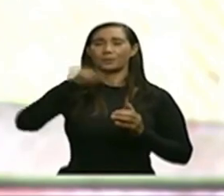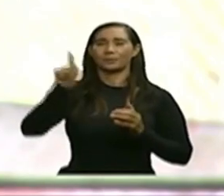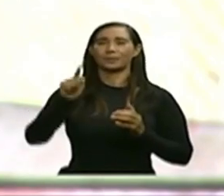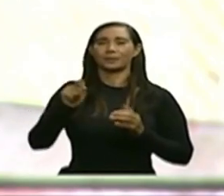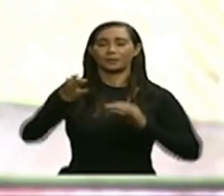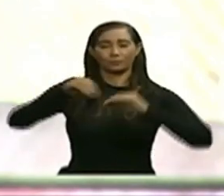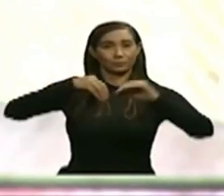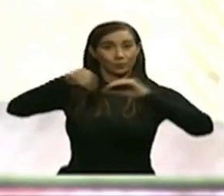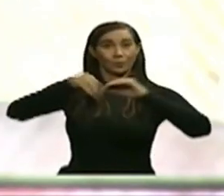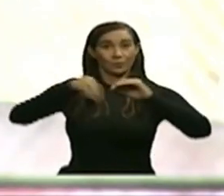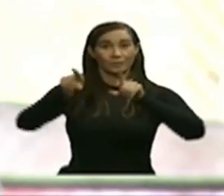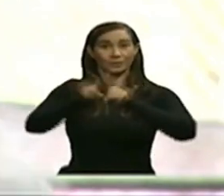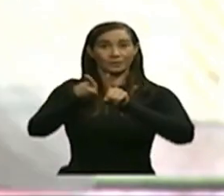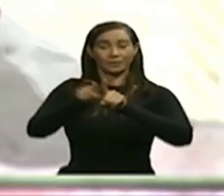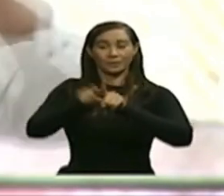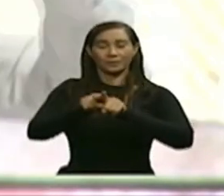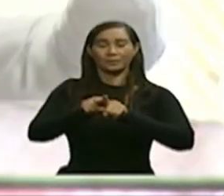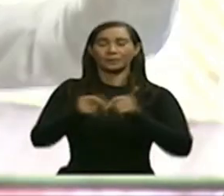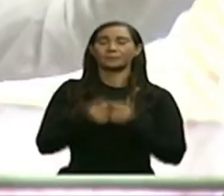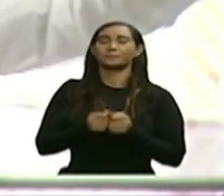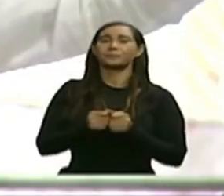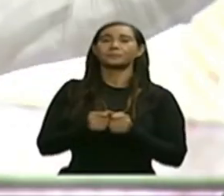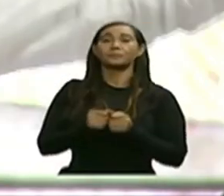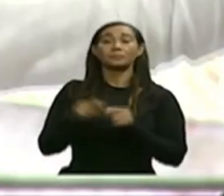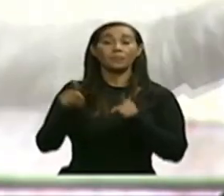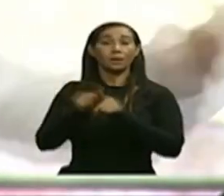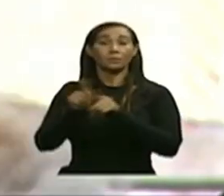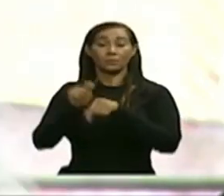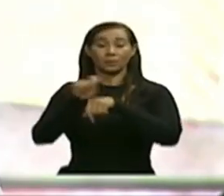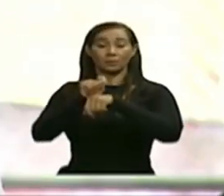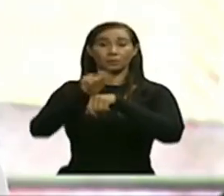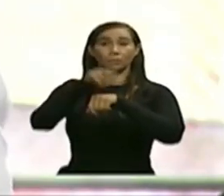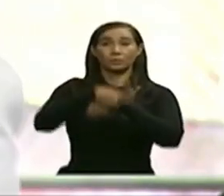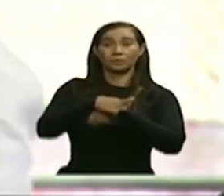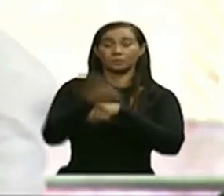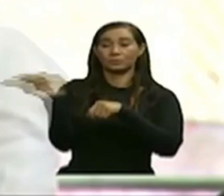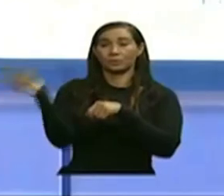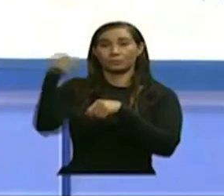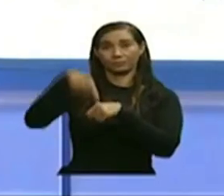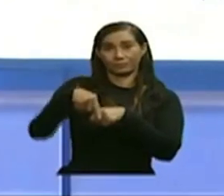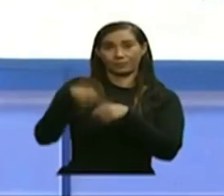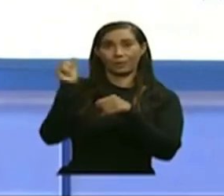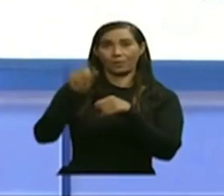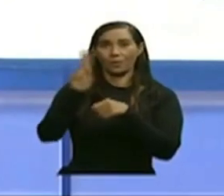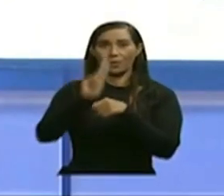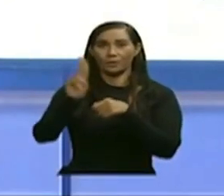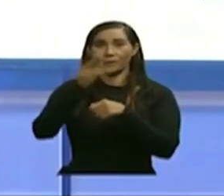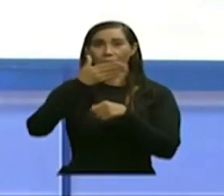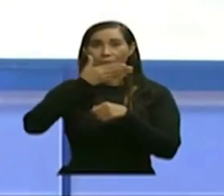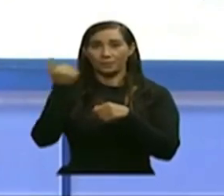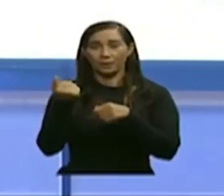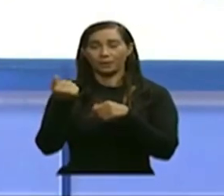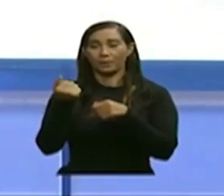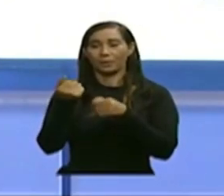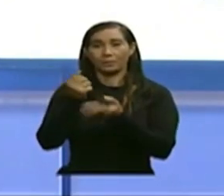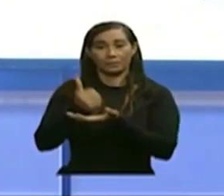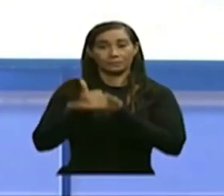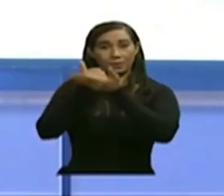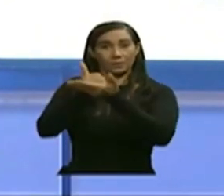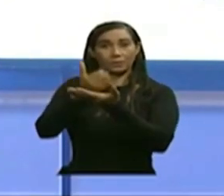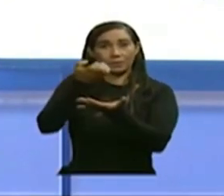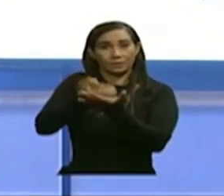tejido comercial local, a la oferta turística de la ciudad y contribuyendo al gran potencial económico de Santo